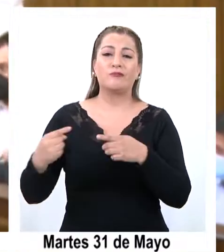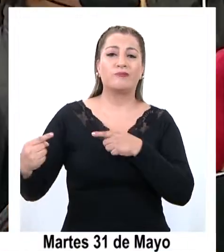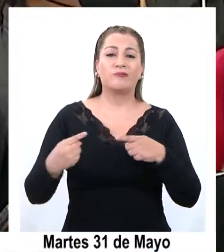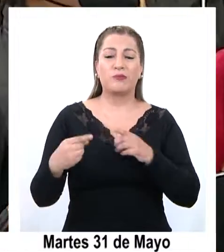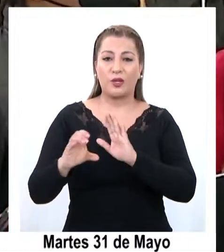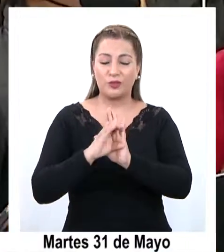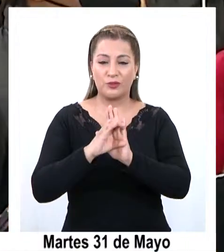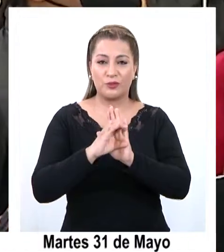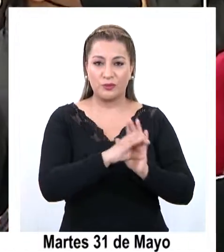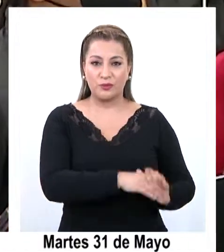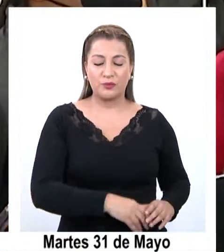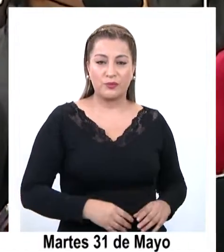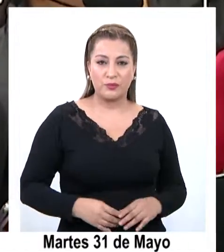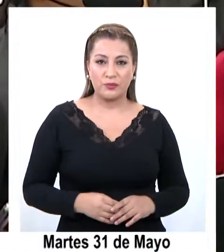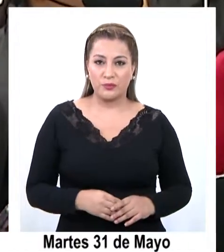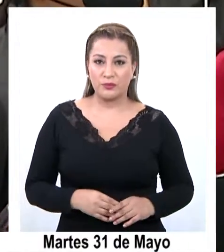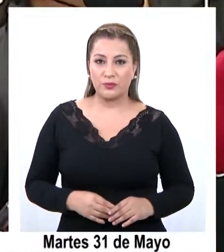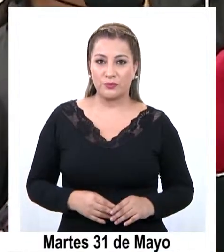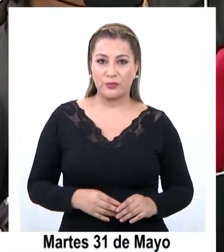debate constitucional.